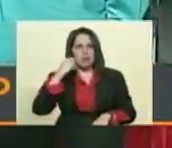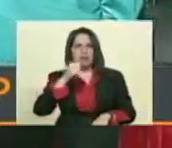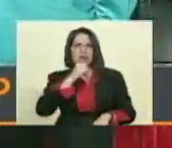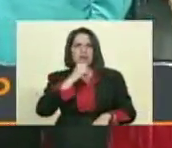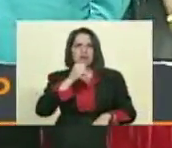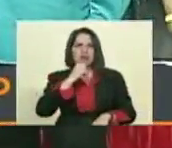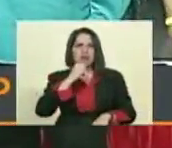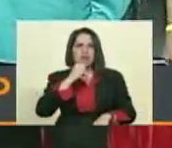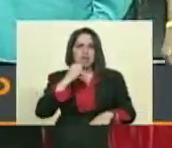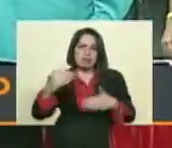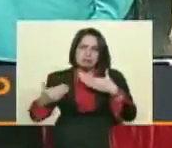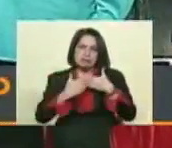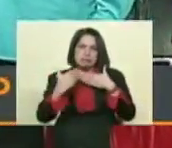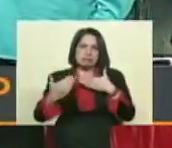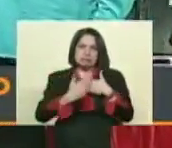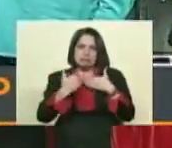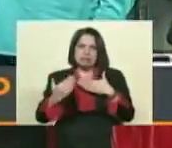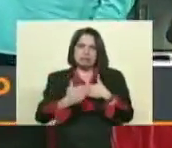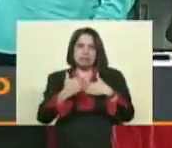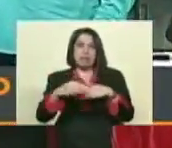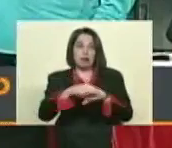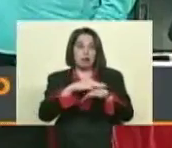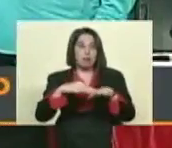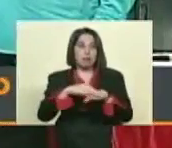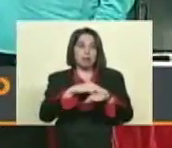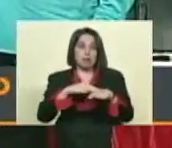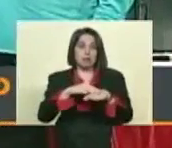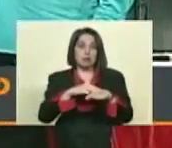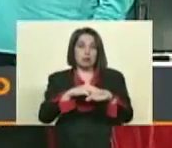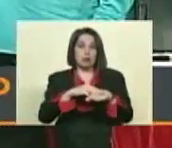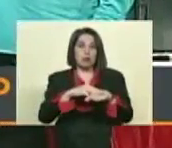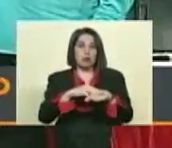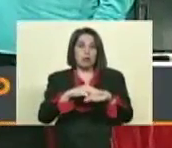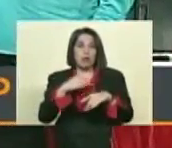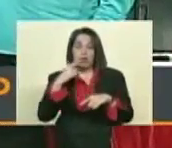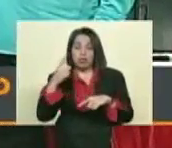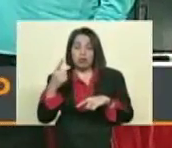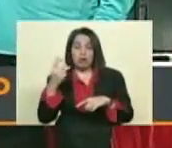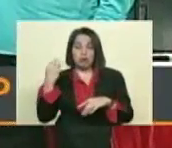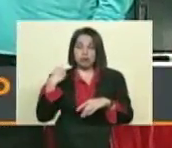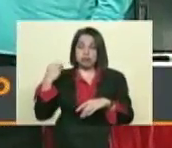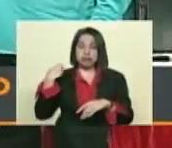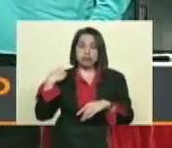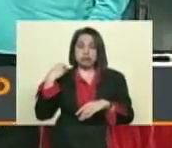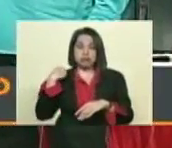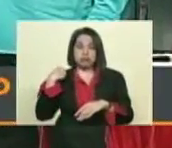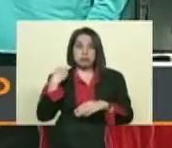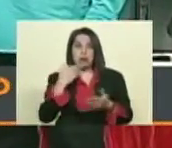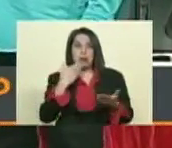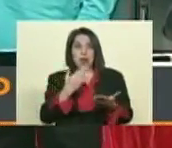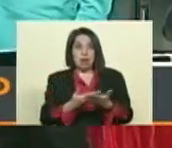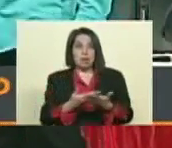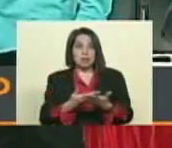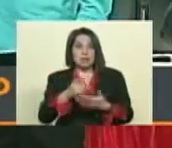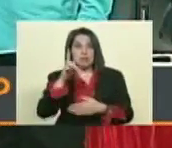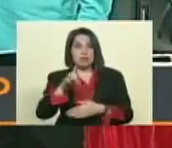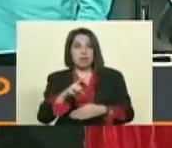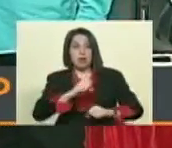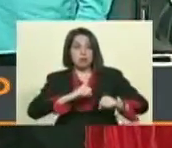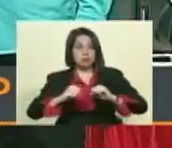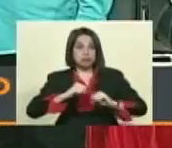de la intención por parte del ministro Villegas, ¿verdad? Y que agradecemos además de que nosotros